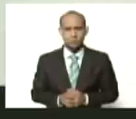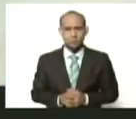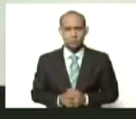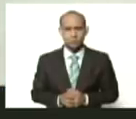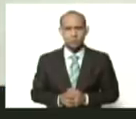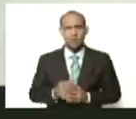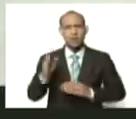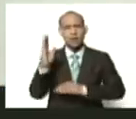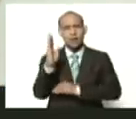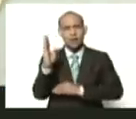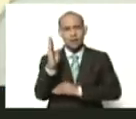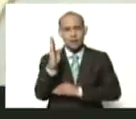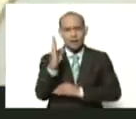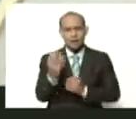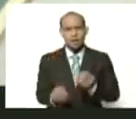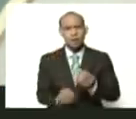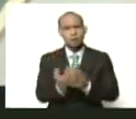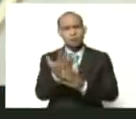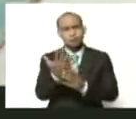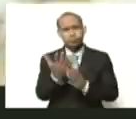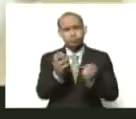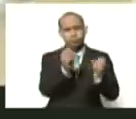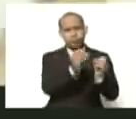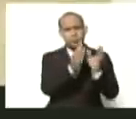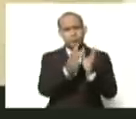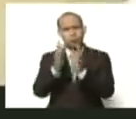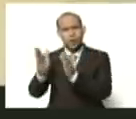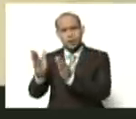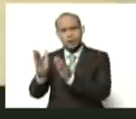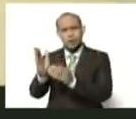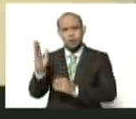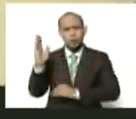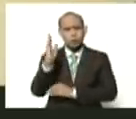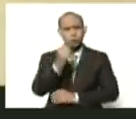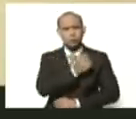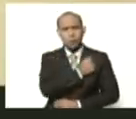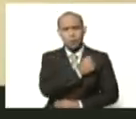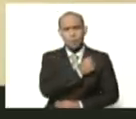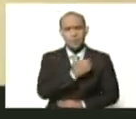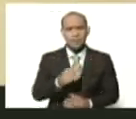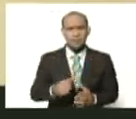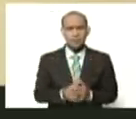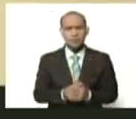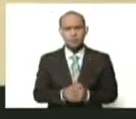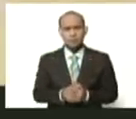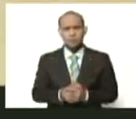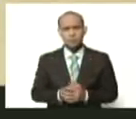La iglesia ha sacado unas orientaciones pastorales